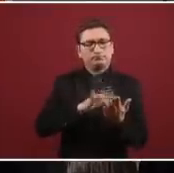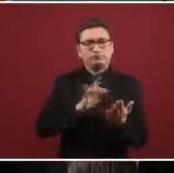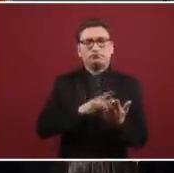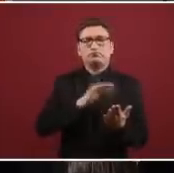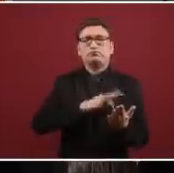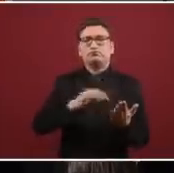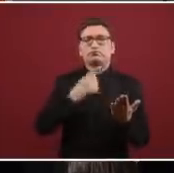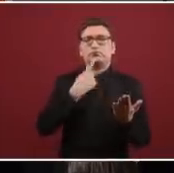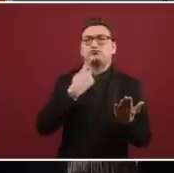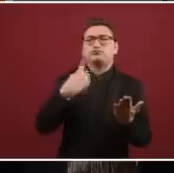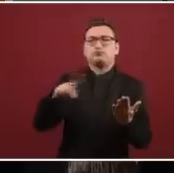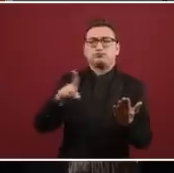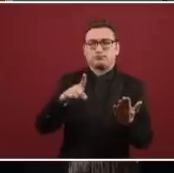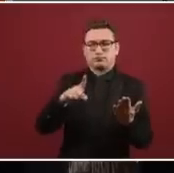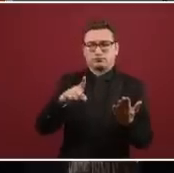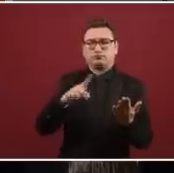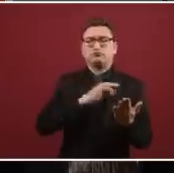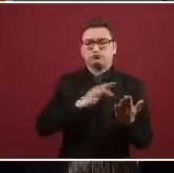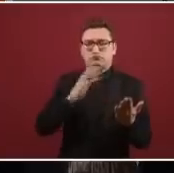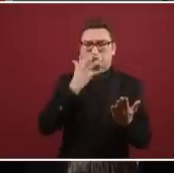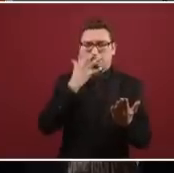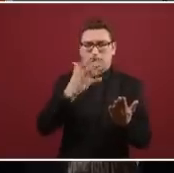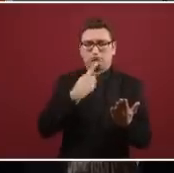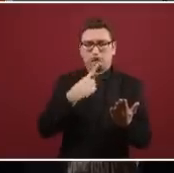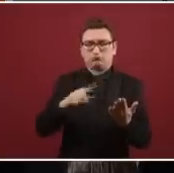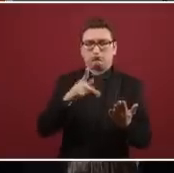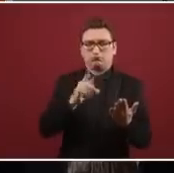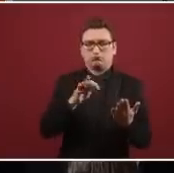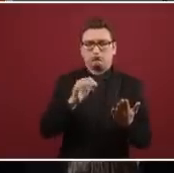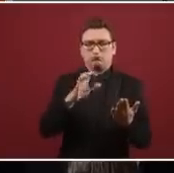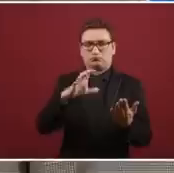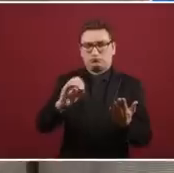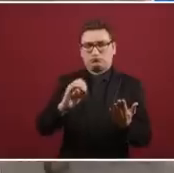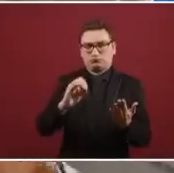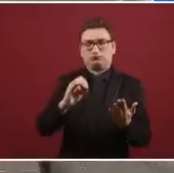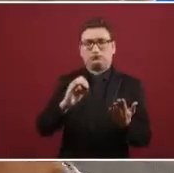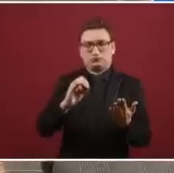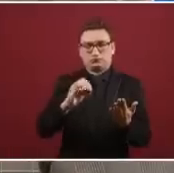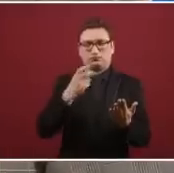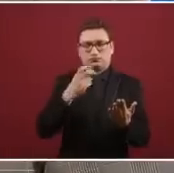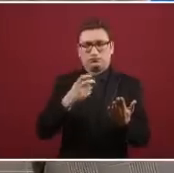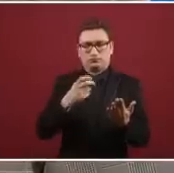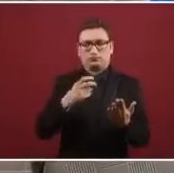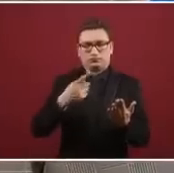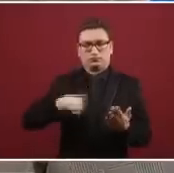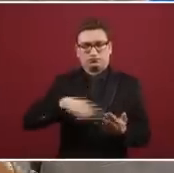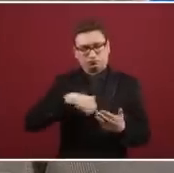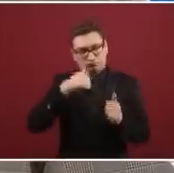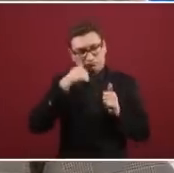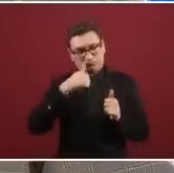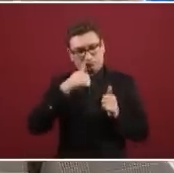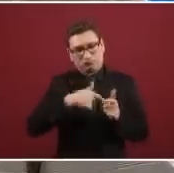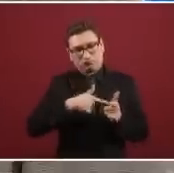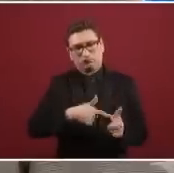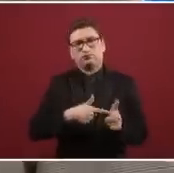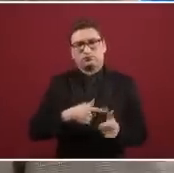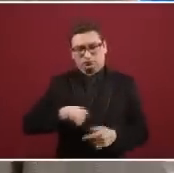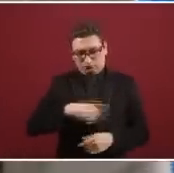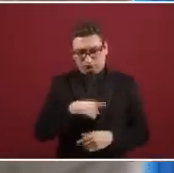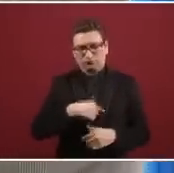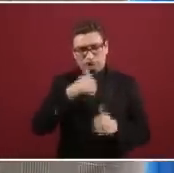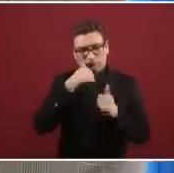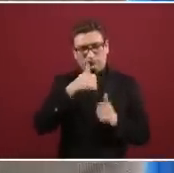quejas o denuncias formales ante la Profeco, y le vamos a dar seguimiento a esa denuncia y esa